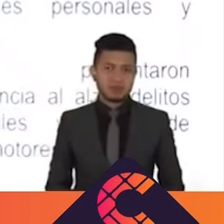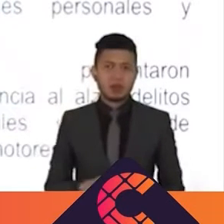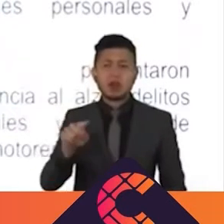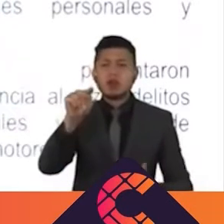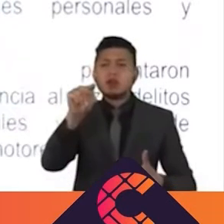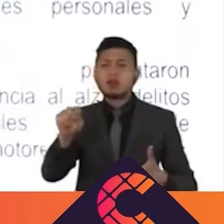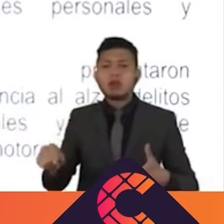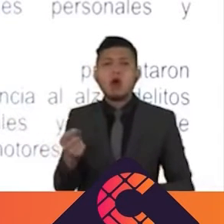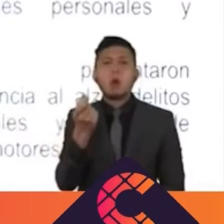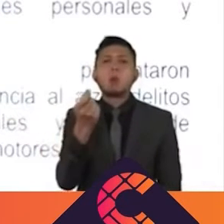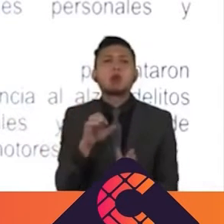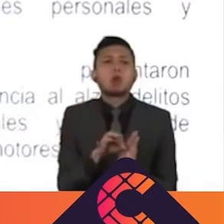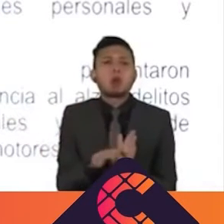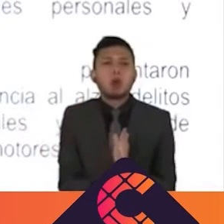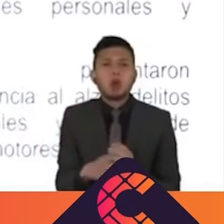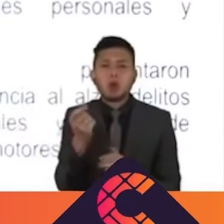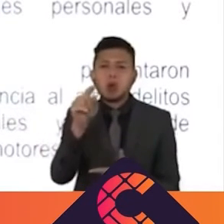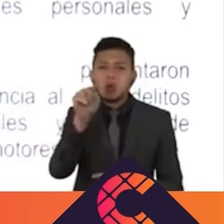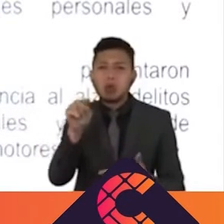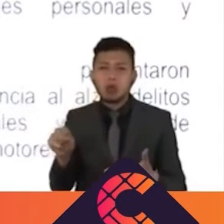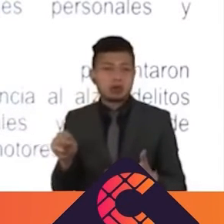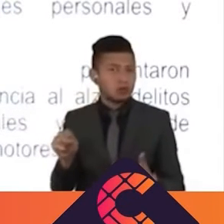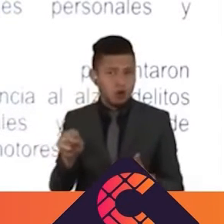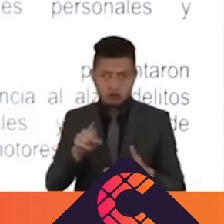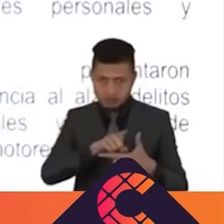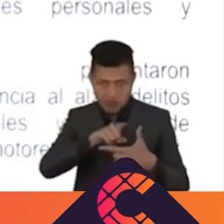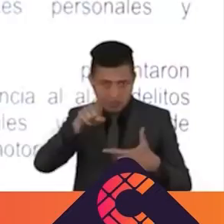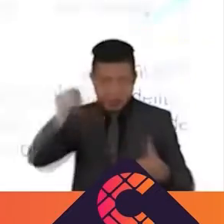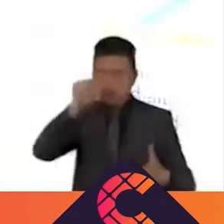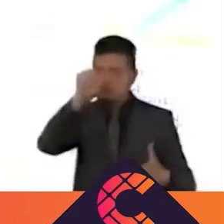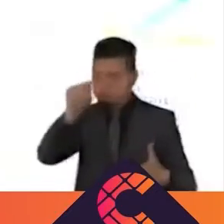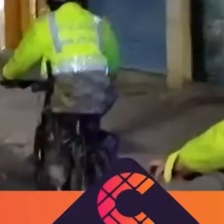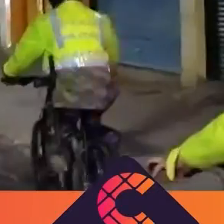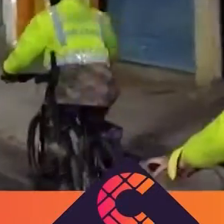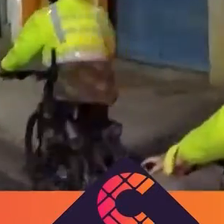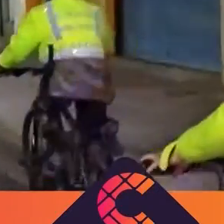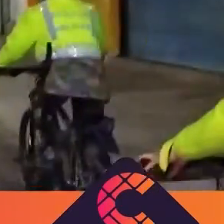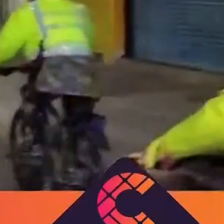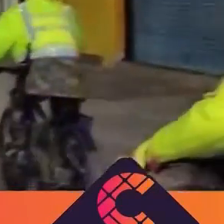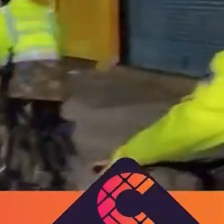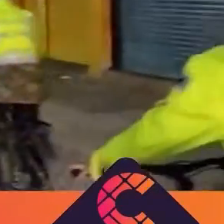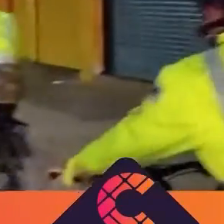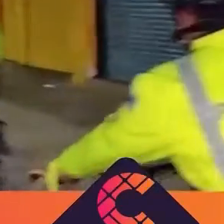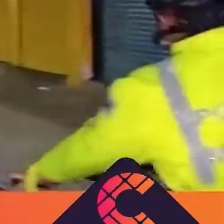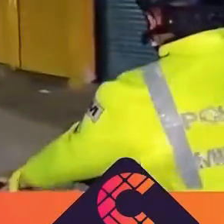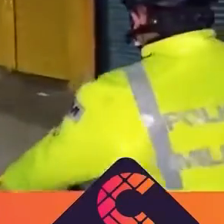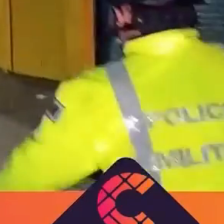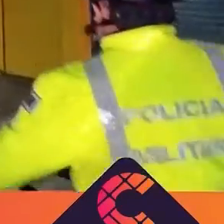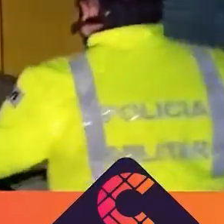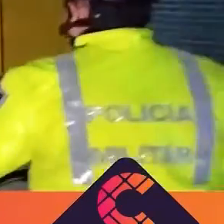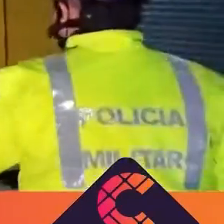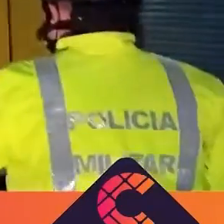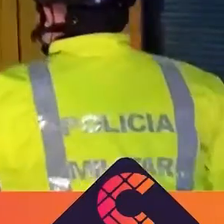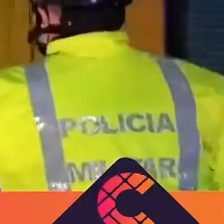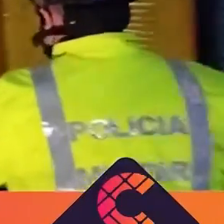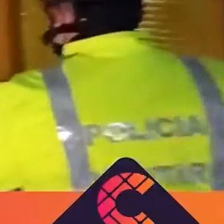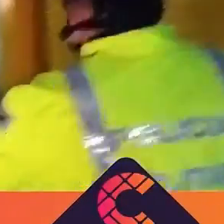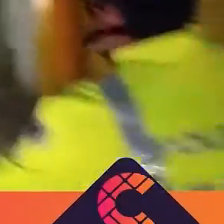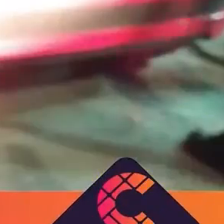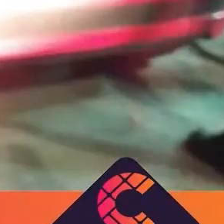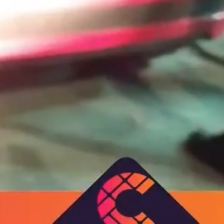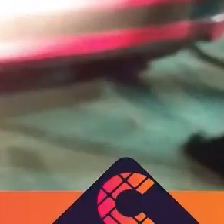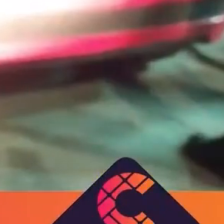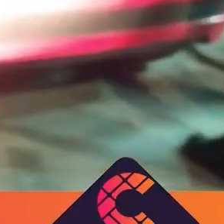menor ya es una disminución que es estadísticamente significativa entre el 12 de agosto y el 30 de septiembre cuando